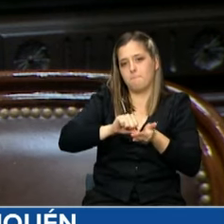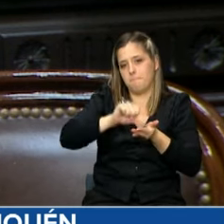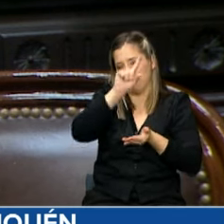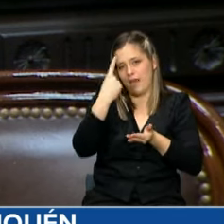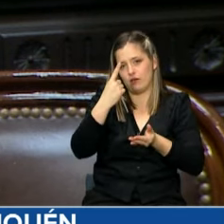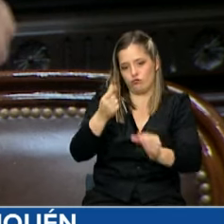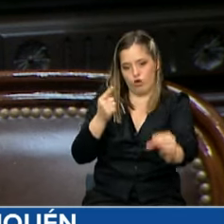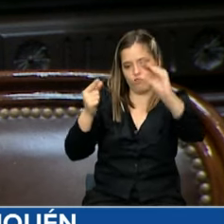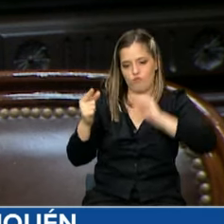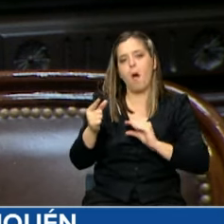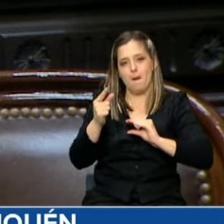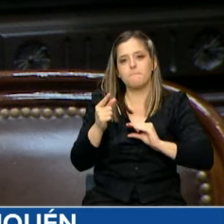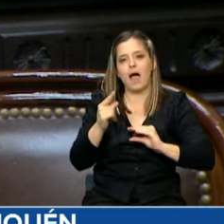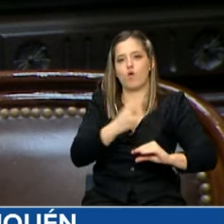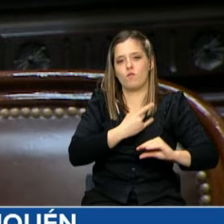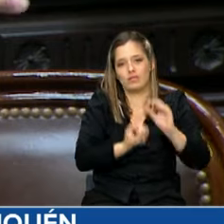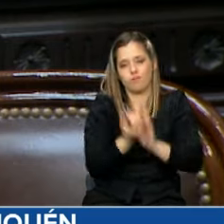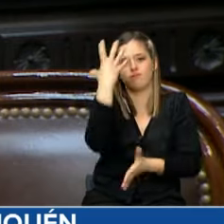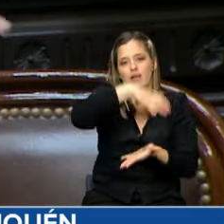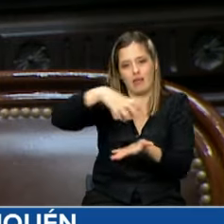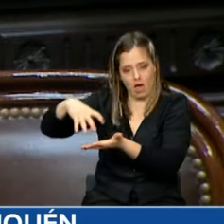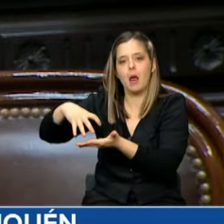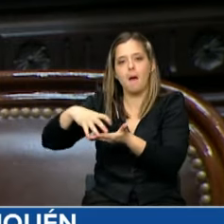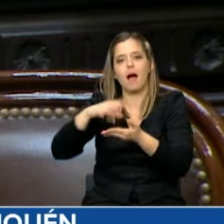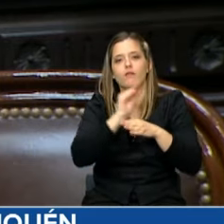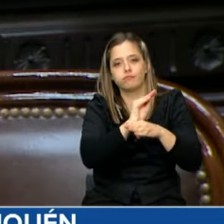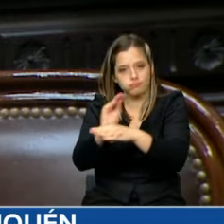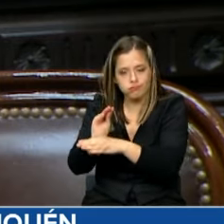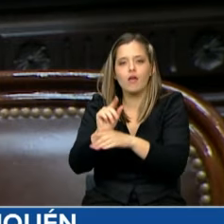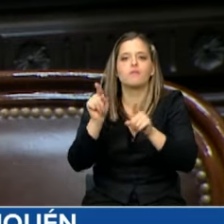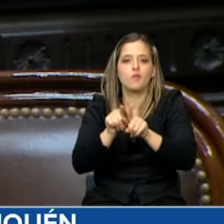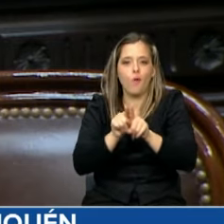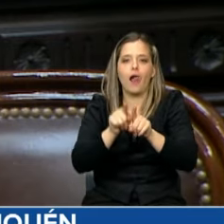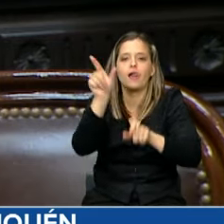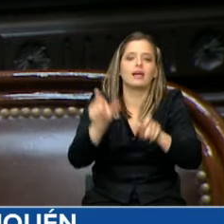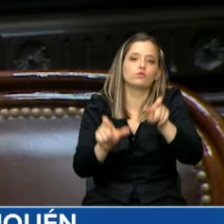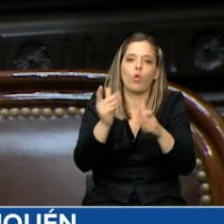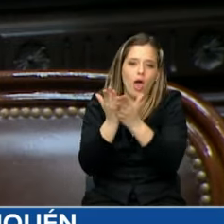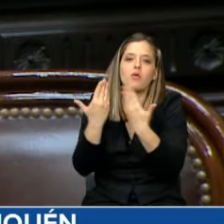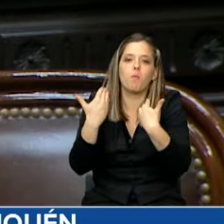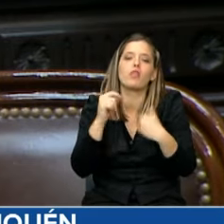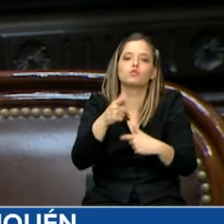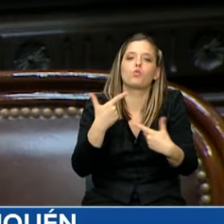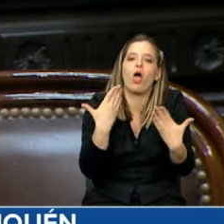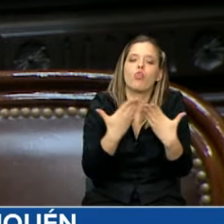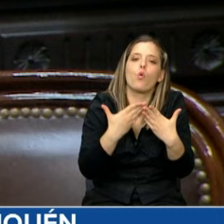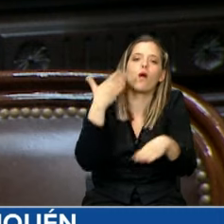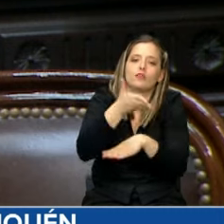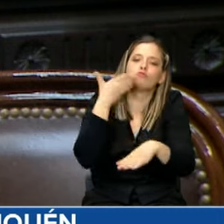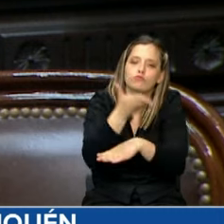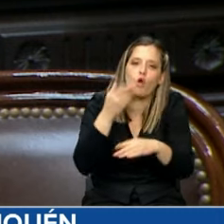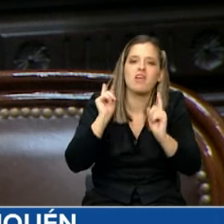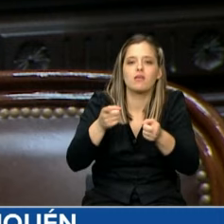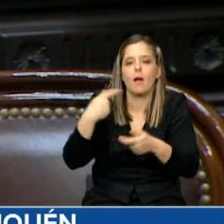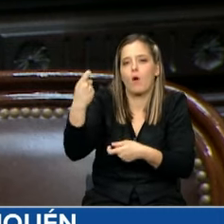crear universidades y financiarlas y que los chicos tengan la educación que se merecen para poder pagar las jubilaciones para poder pagar las